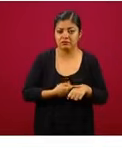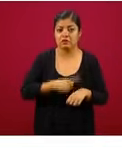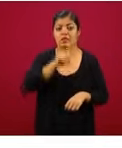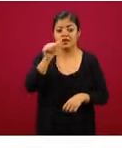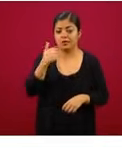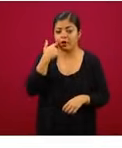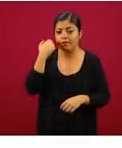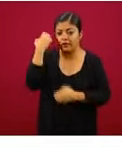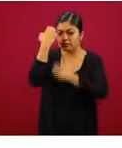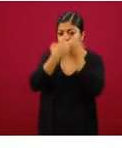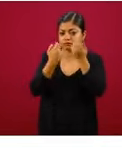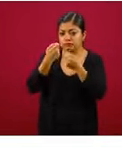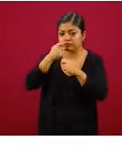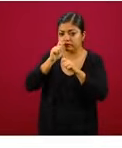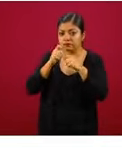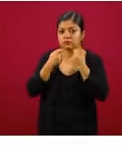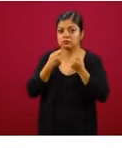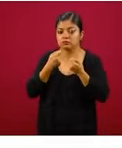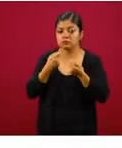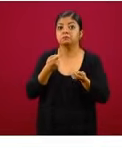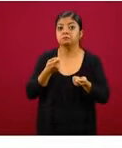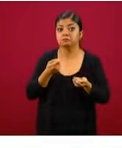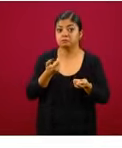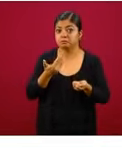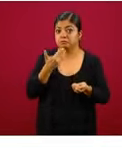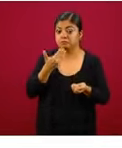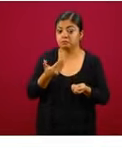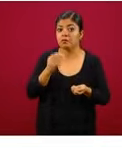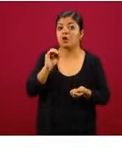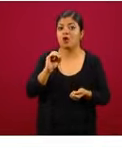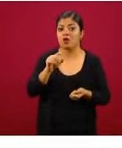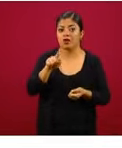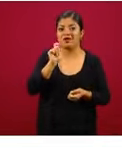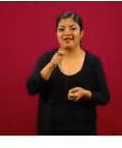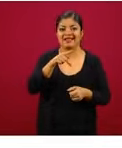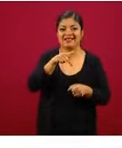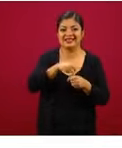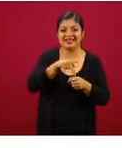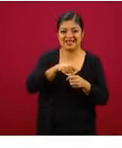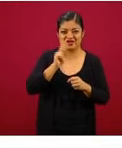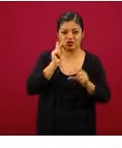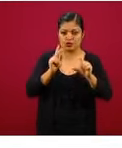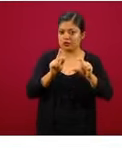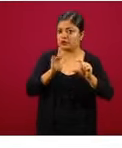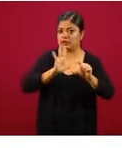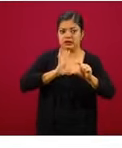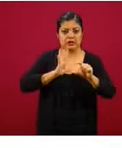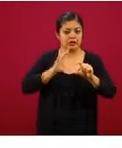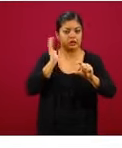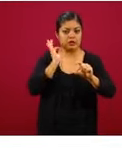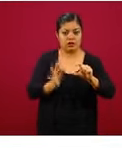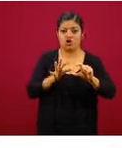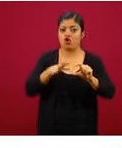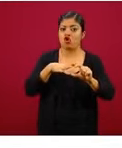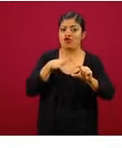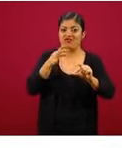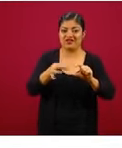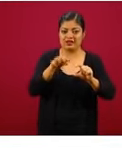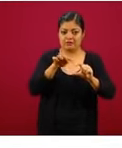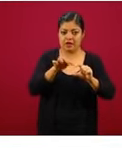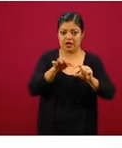laboratorio, podremos ver cómo se sigue comportando las barras de color guinda, que son las que ya representan los casos que han sido confirmados